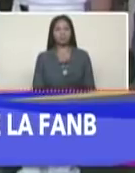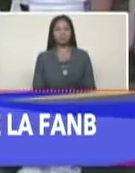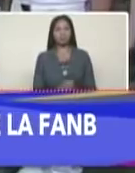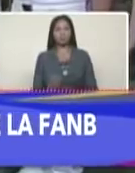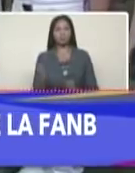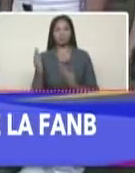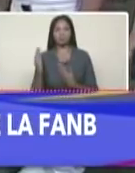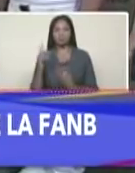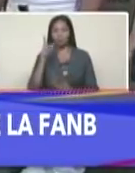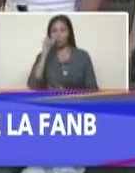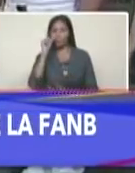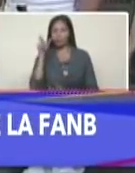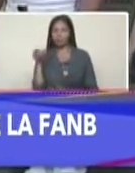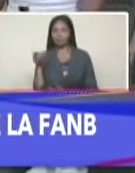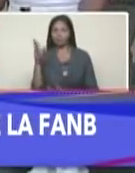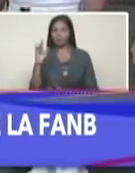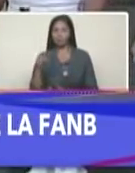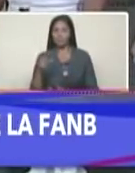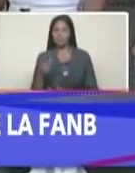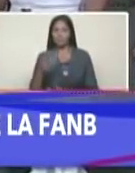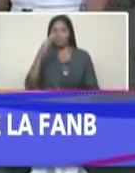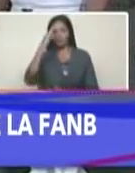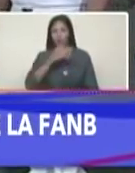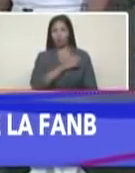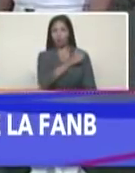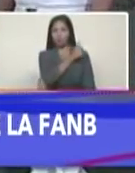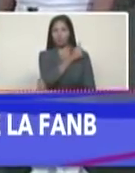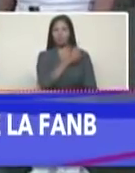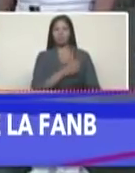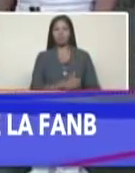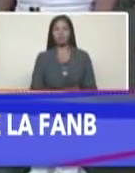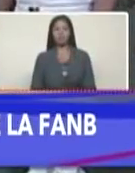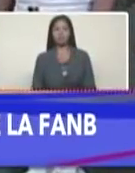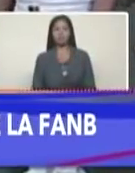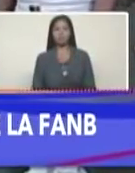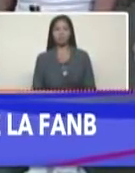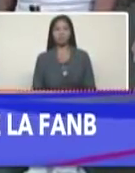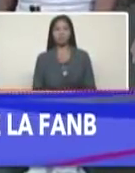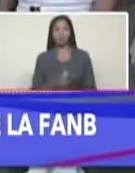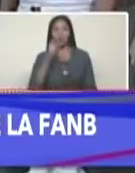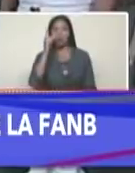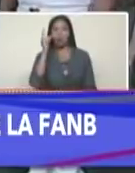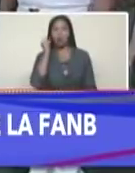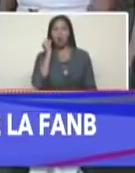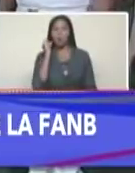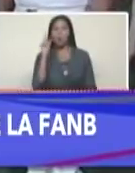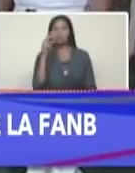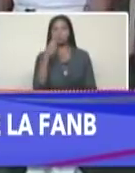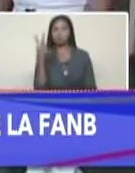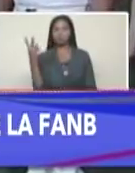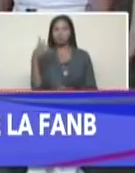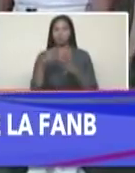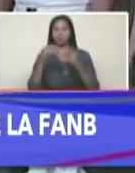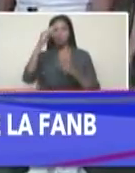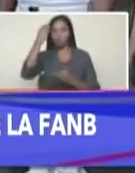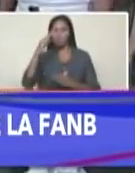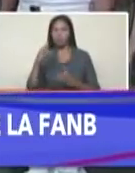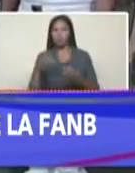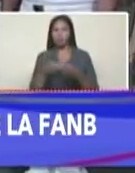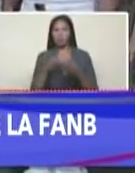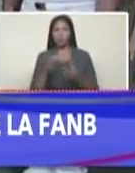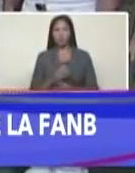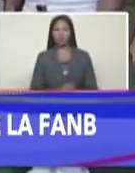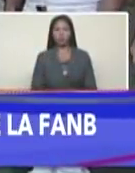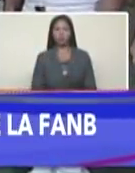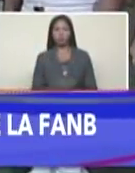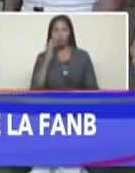Almirante en Jefe, Comandante Estratégico Operacional, señora Generala, mayores generales, comandantes, los componentes, vamos